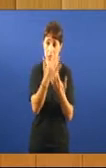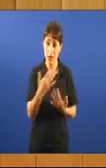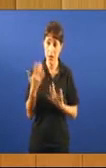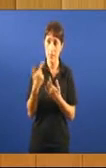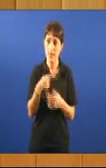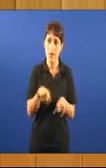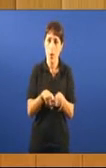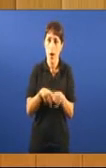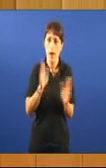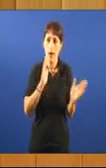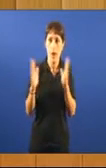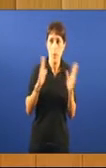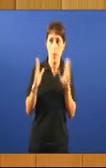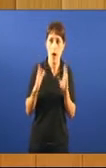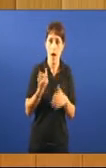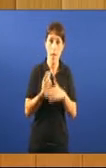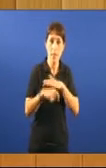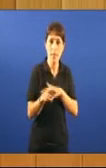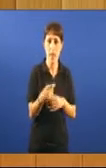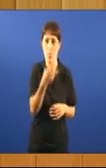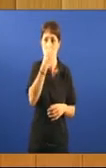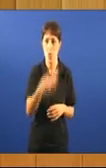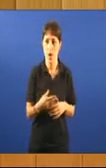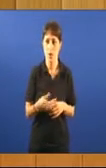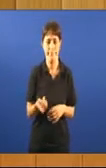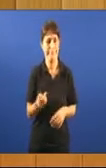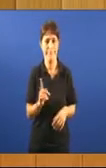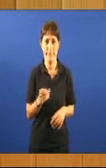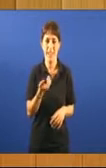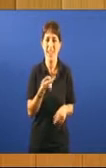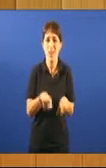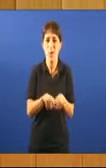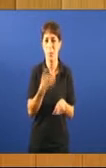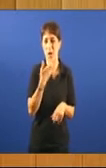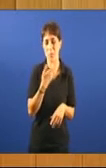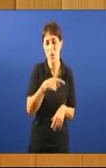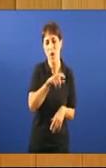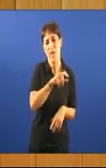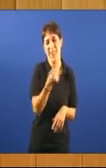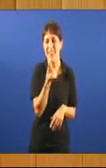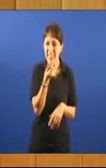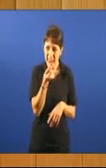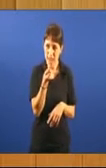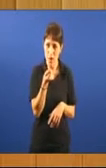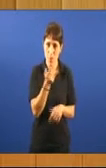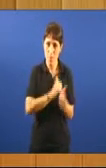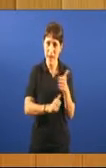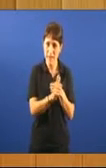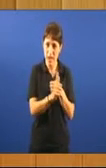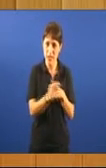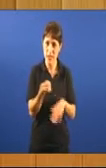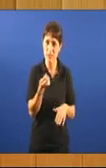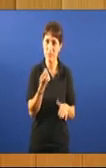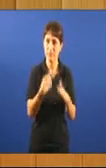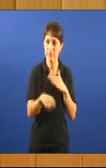para vender. Anúnciase a venda sin asegurar a devolución do diñeiro estafado polas preferentes, anúnciase a venda